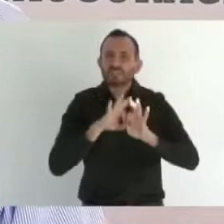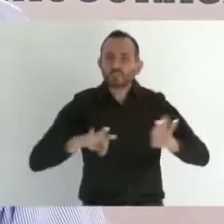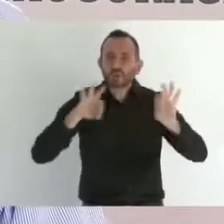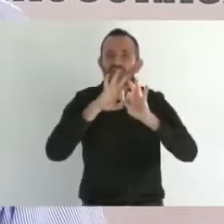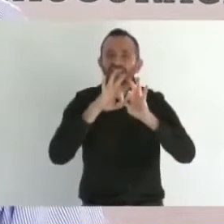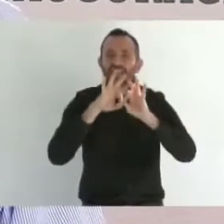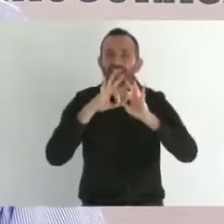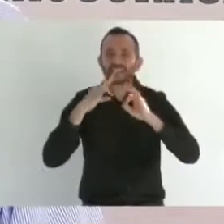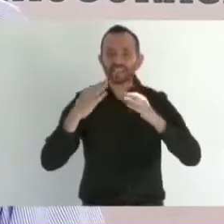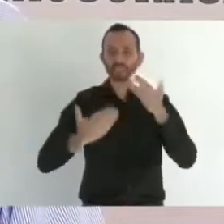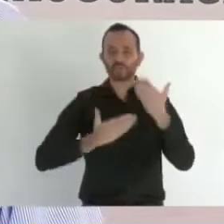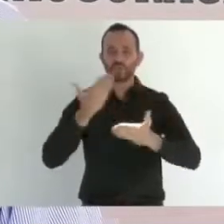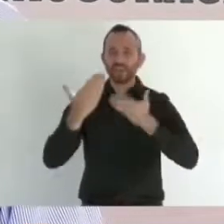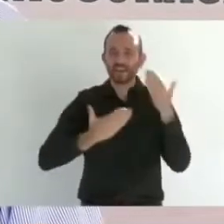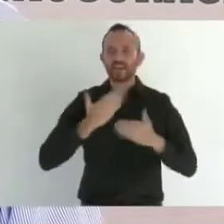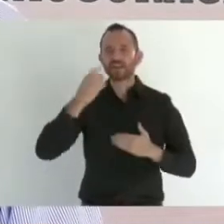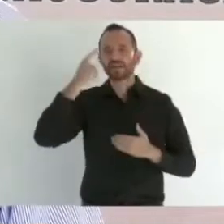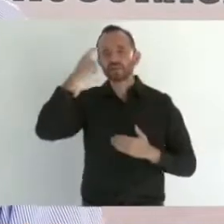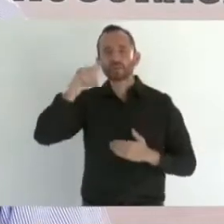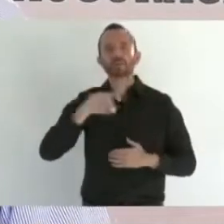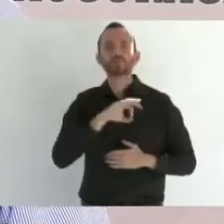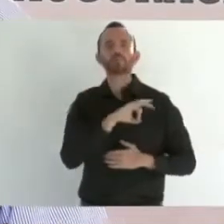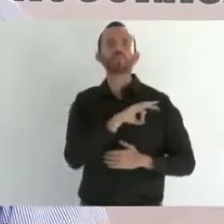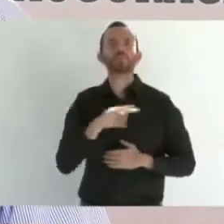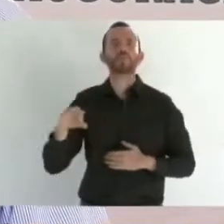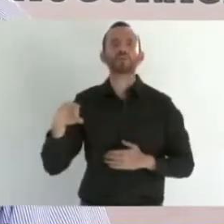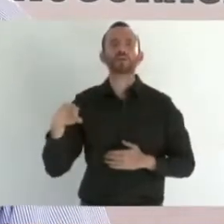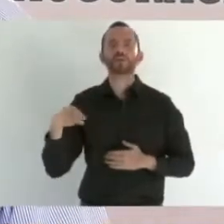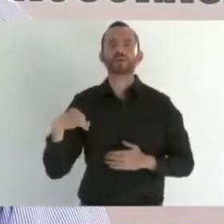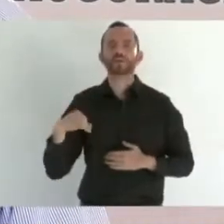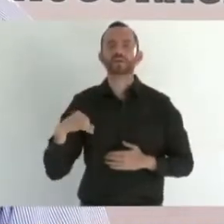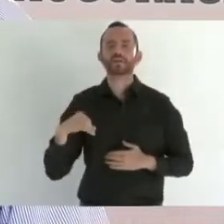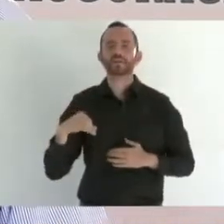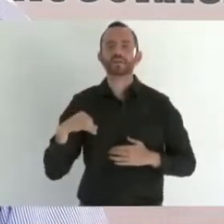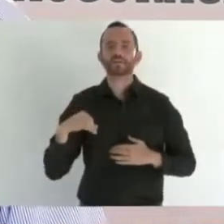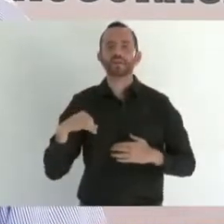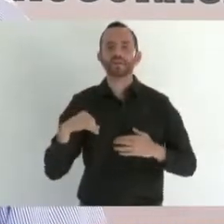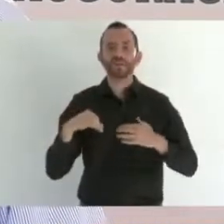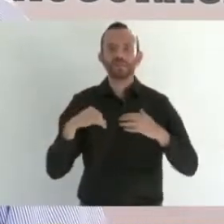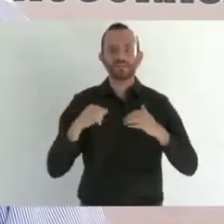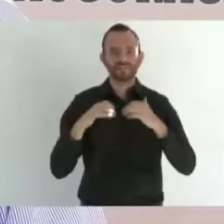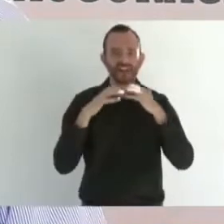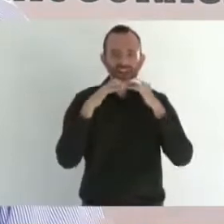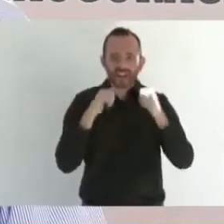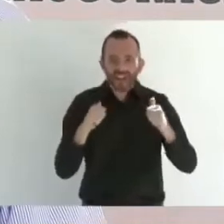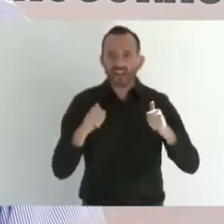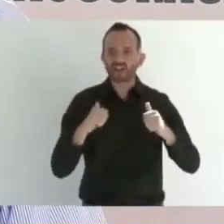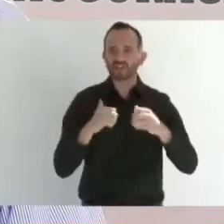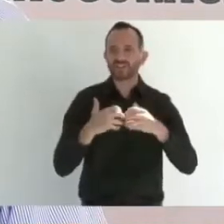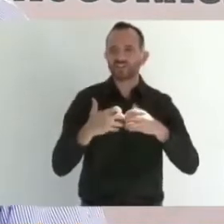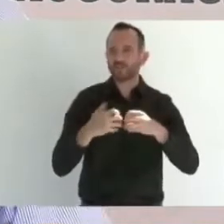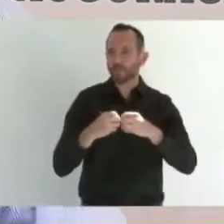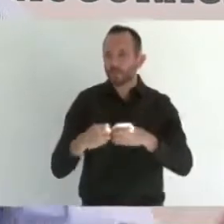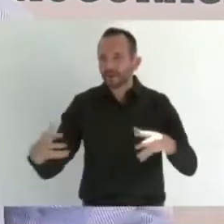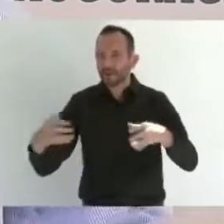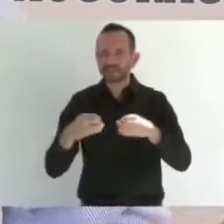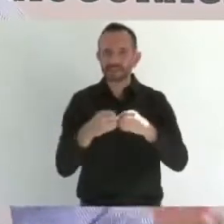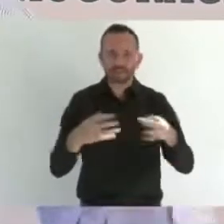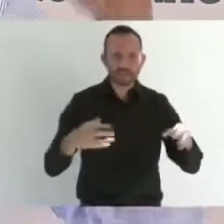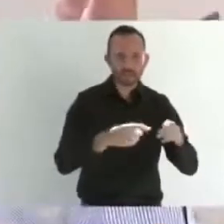crear en granjas pescados mariscos y